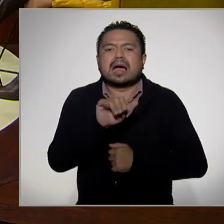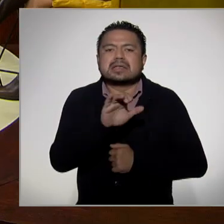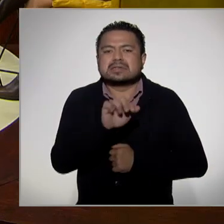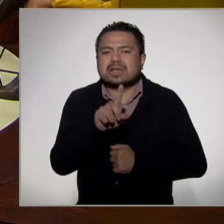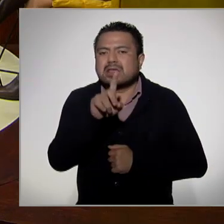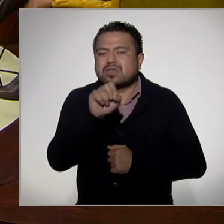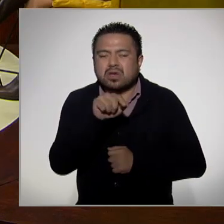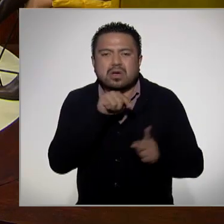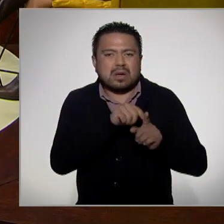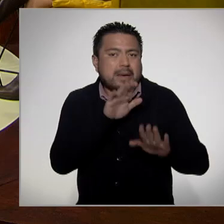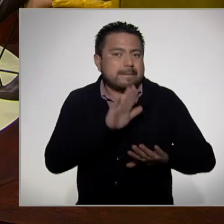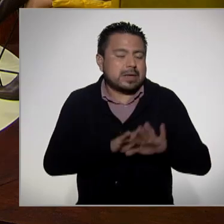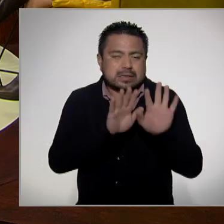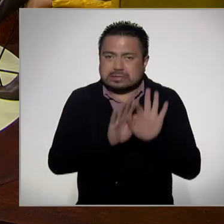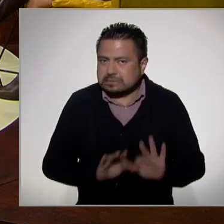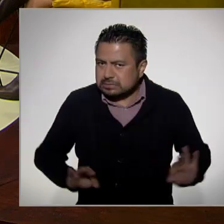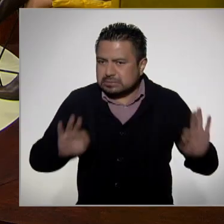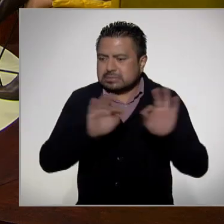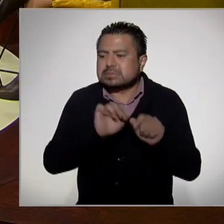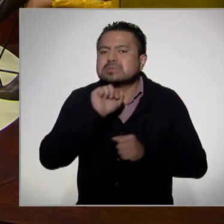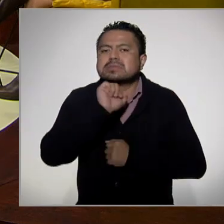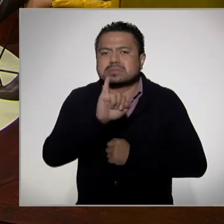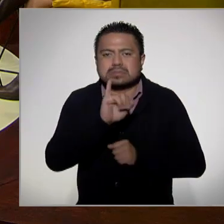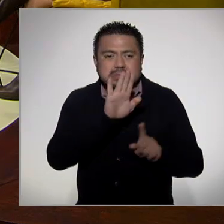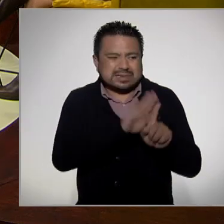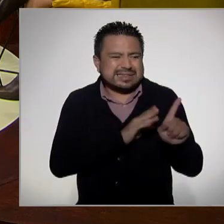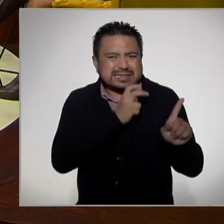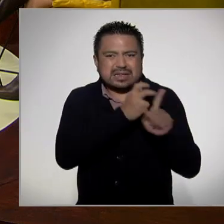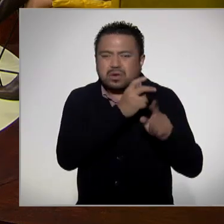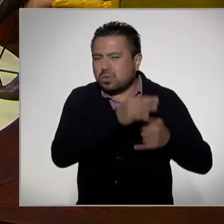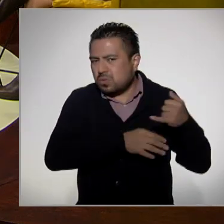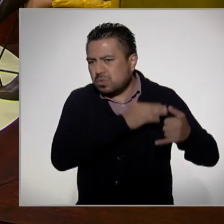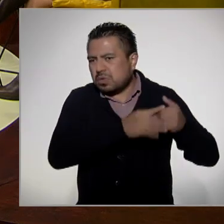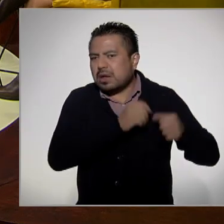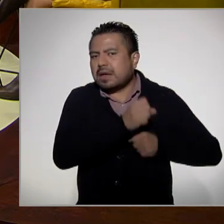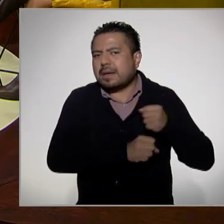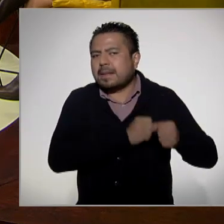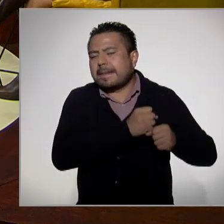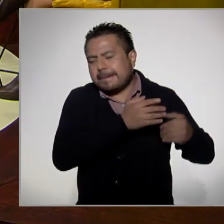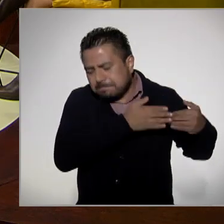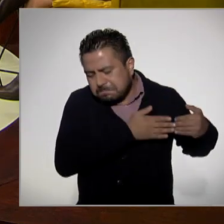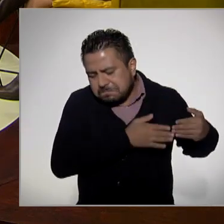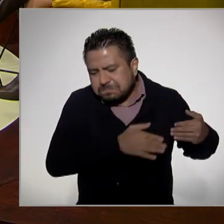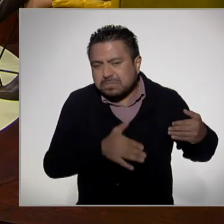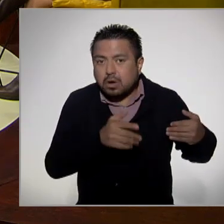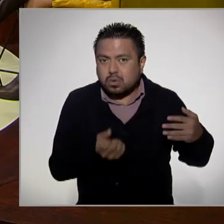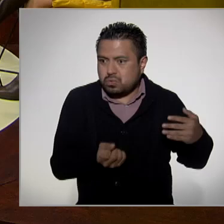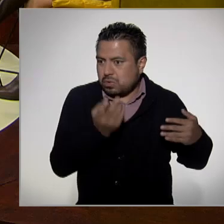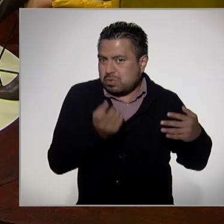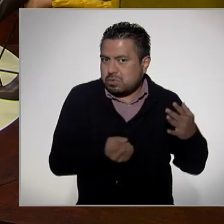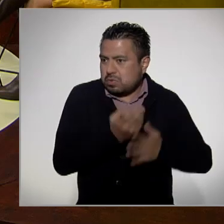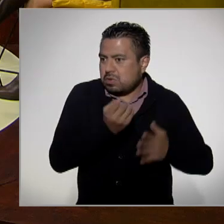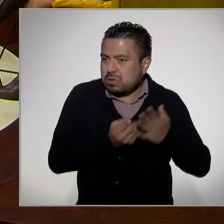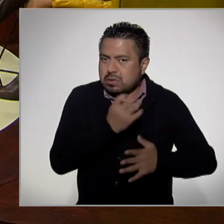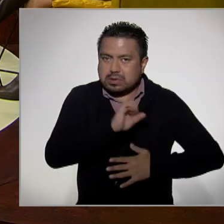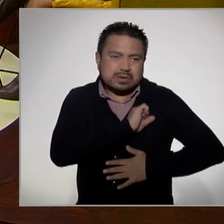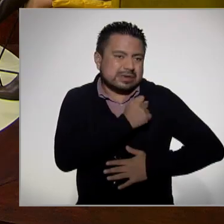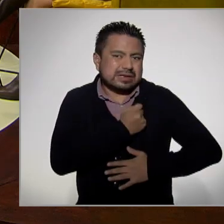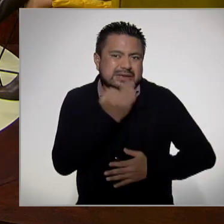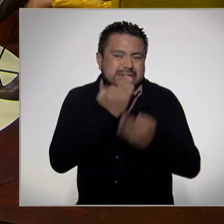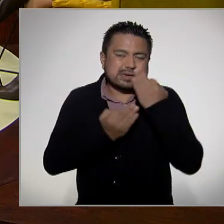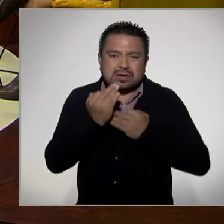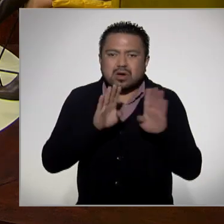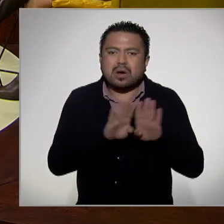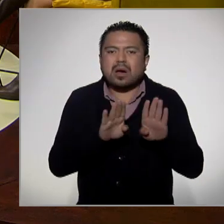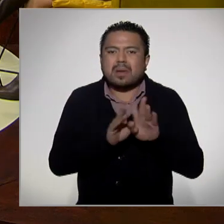vitamina b12 son súper importantes esto en los últimos años con estas nuevas tendencias nutricionales como por ejemplo el